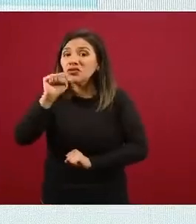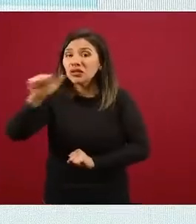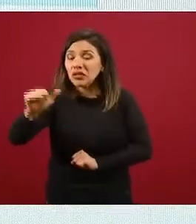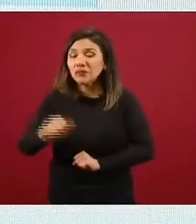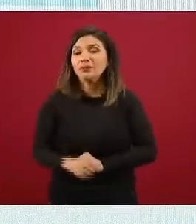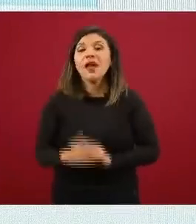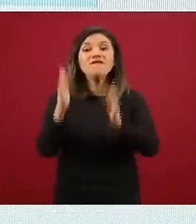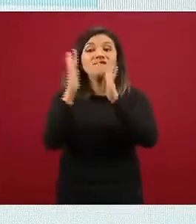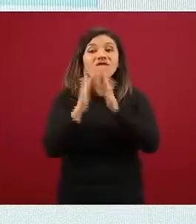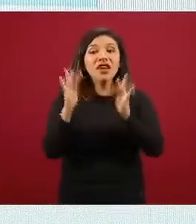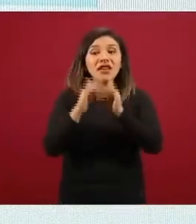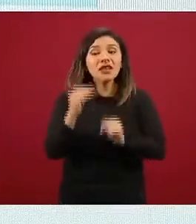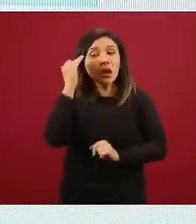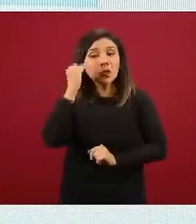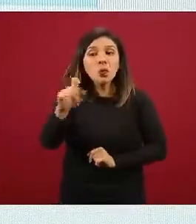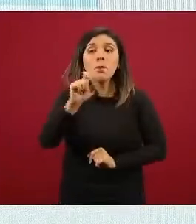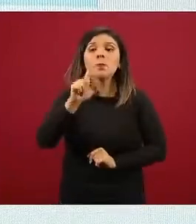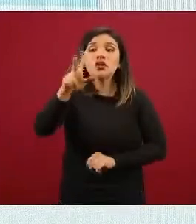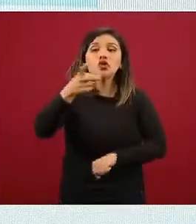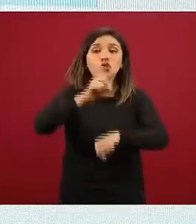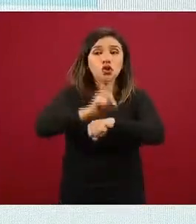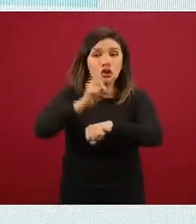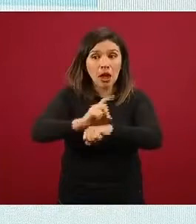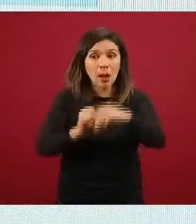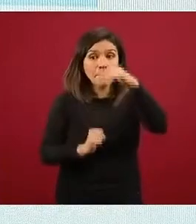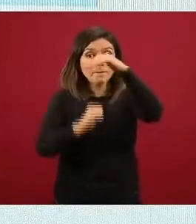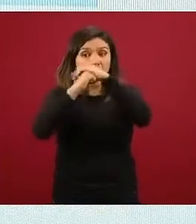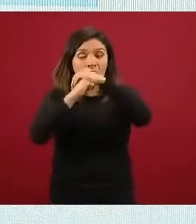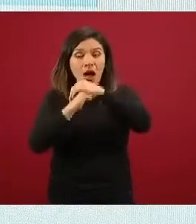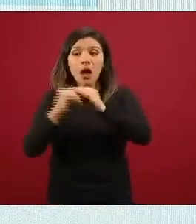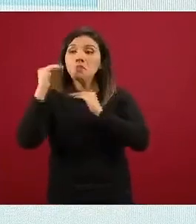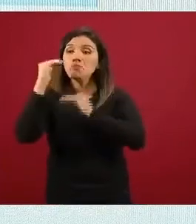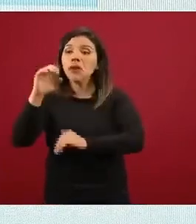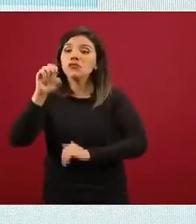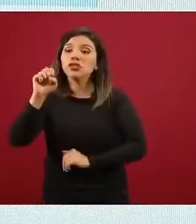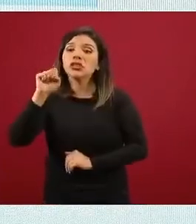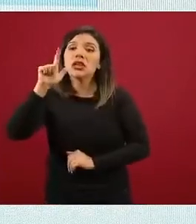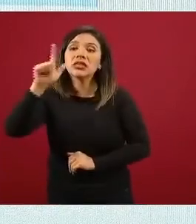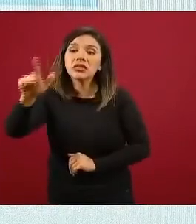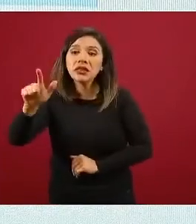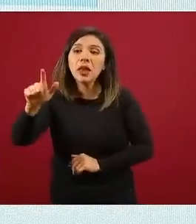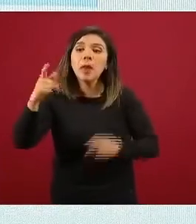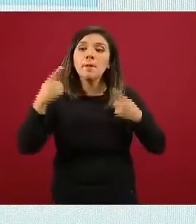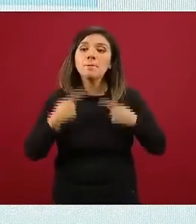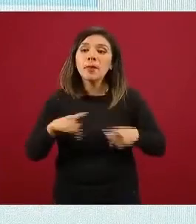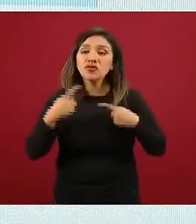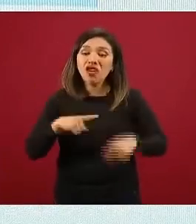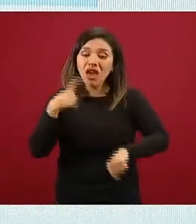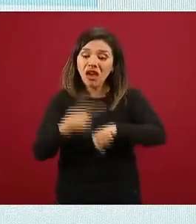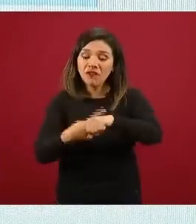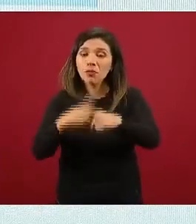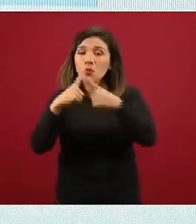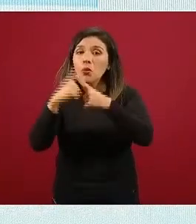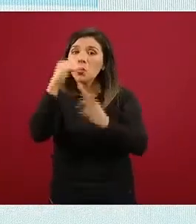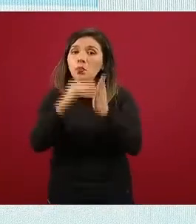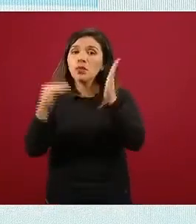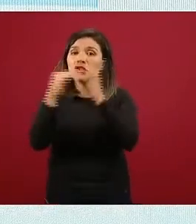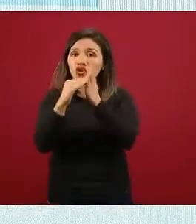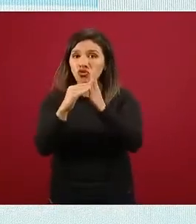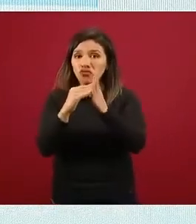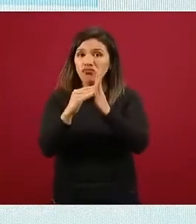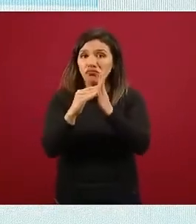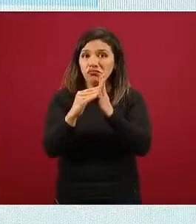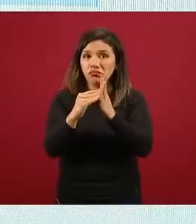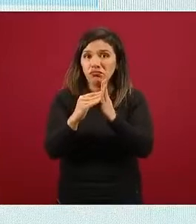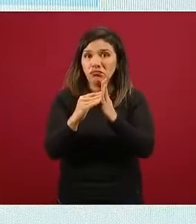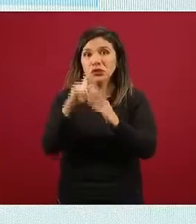Francia tardó 28 días y llegó a 67 casos por millón de habitantes, antes de empezar